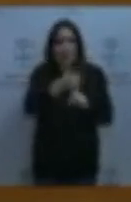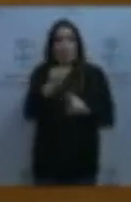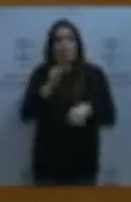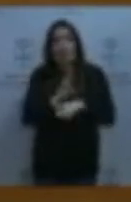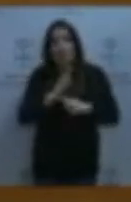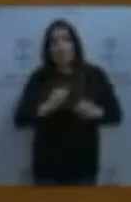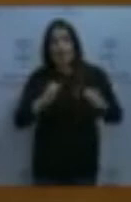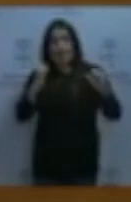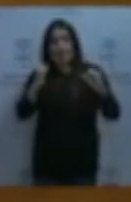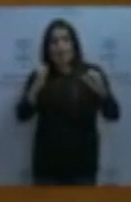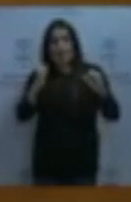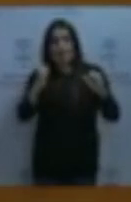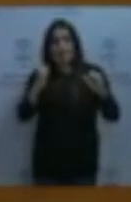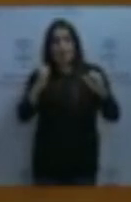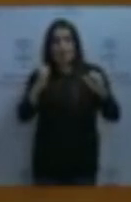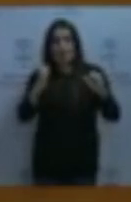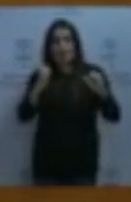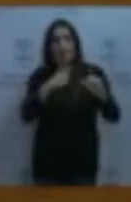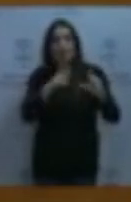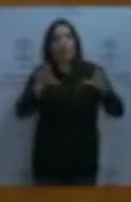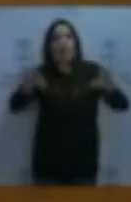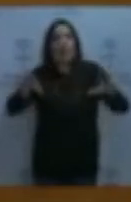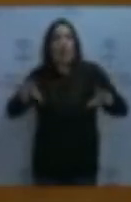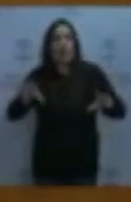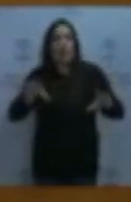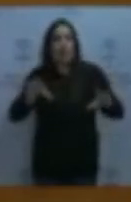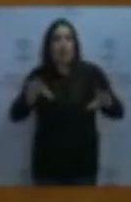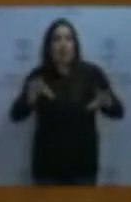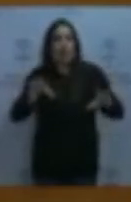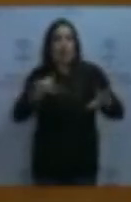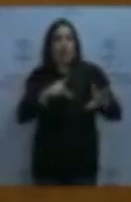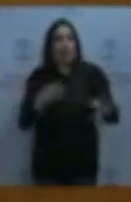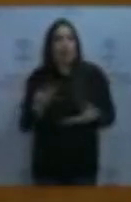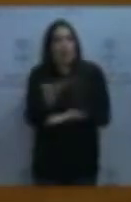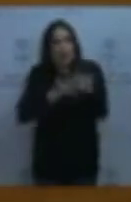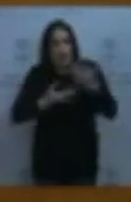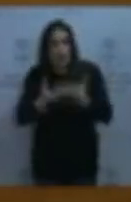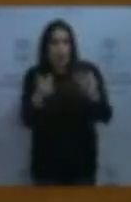General Soberana sume la su voz a la de los vecinos y vecines